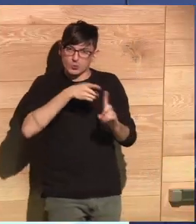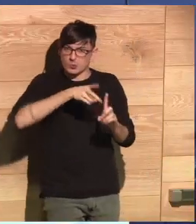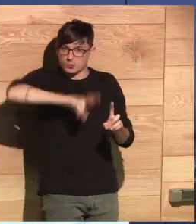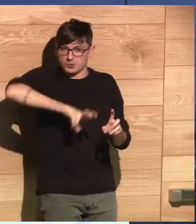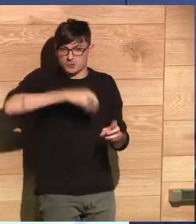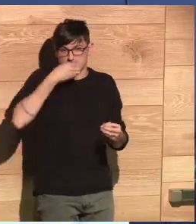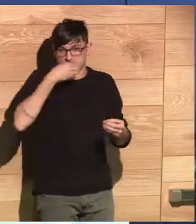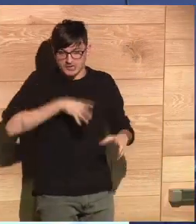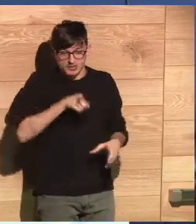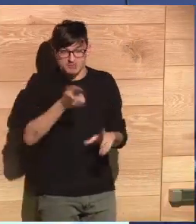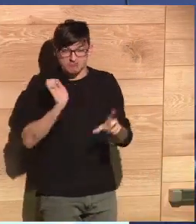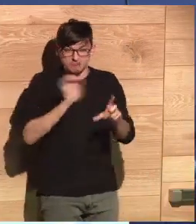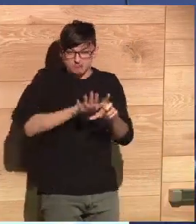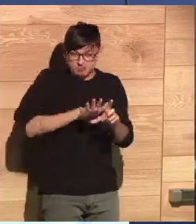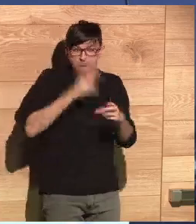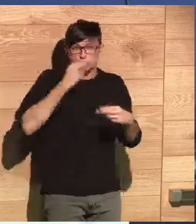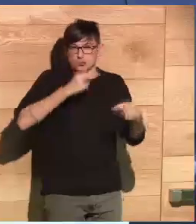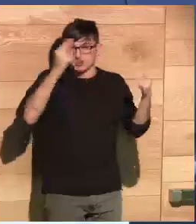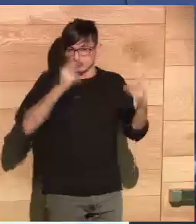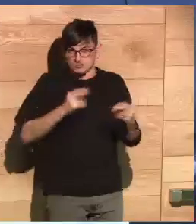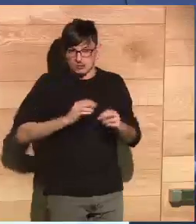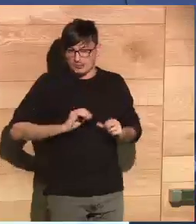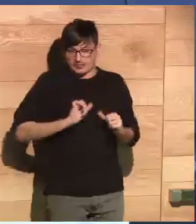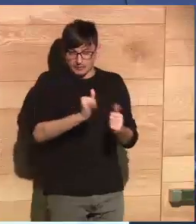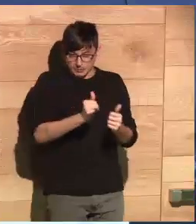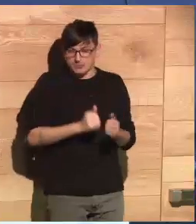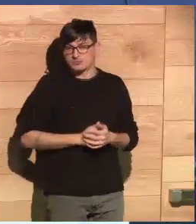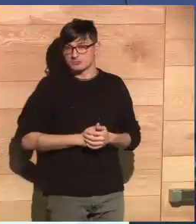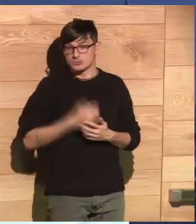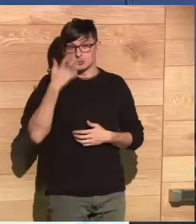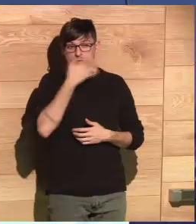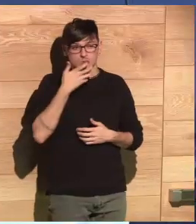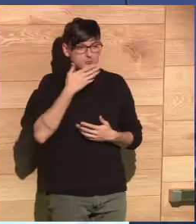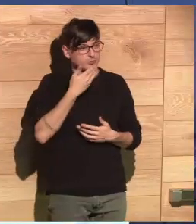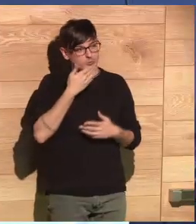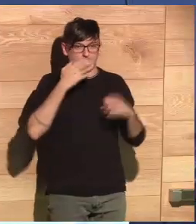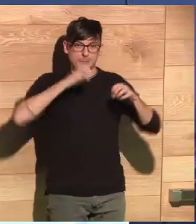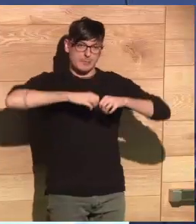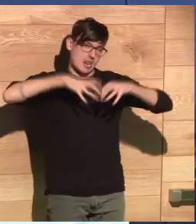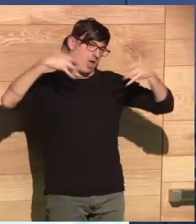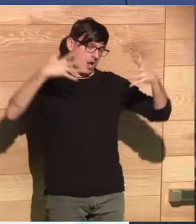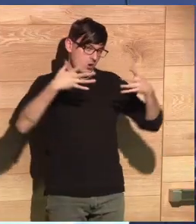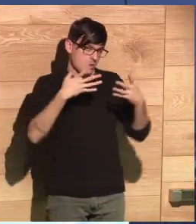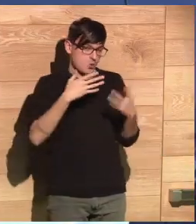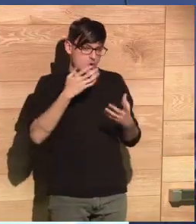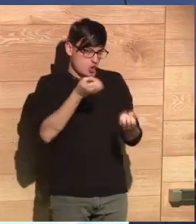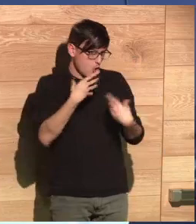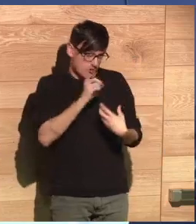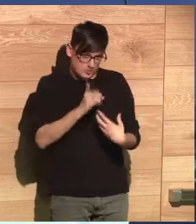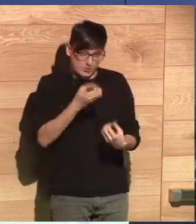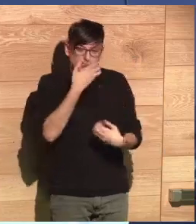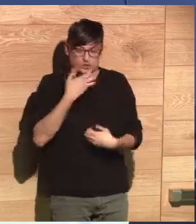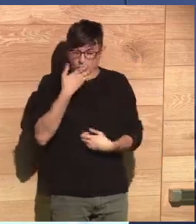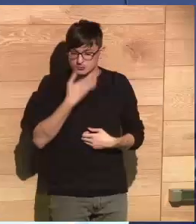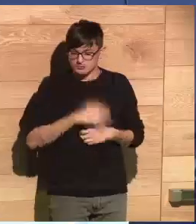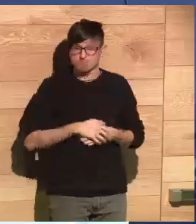Y bueno, publicamos ahí los primeros relatos. Con la publicación de los primeros relatos llegó el milagro de No me cuentes cuentos. Y el milagro de No me cuentes